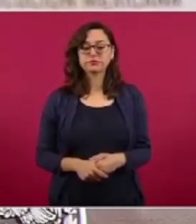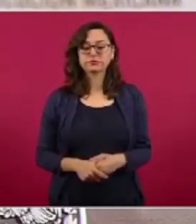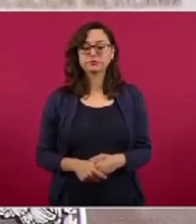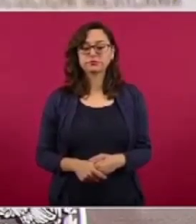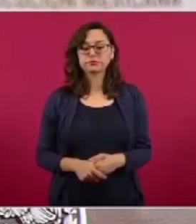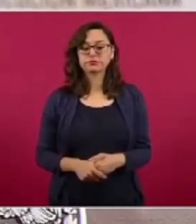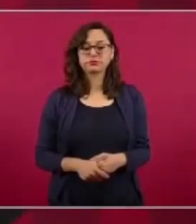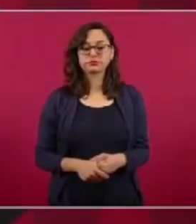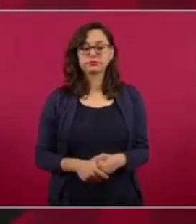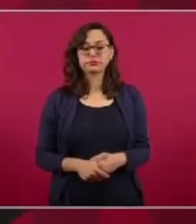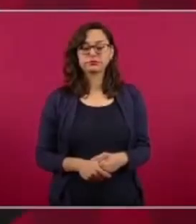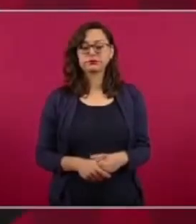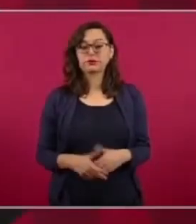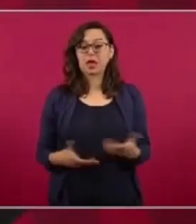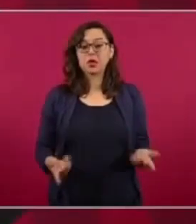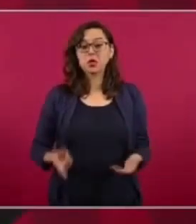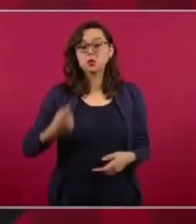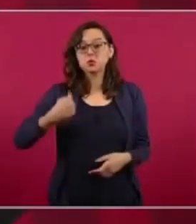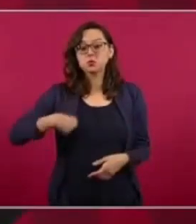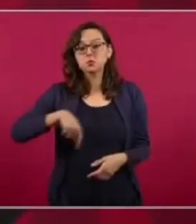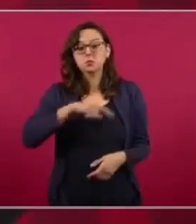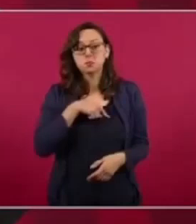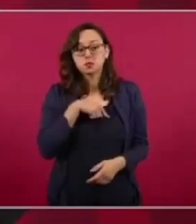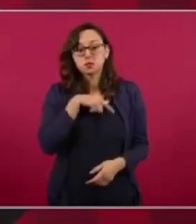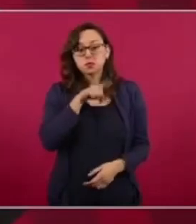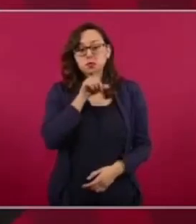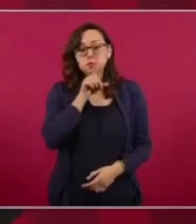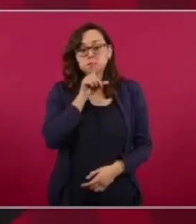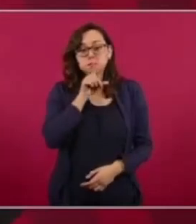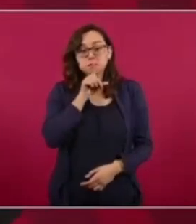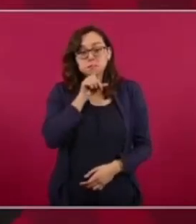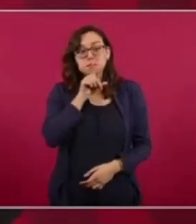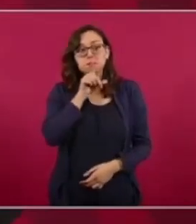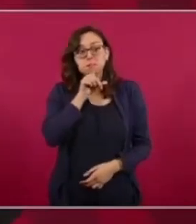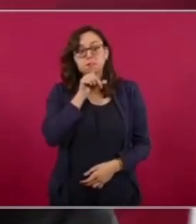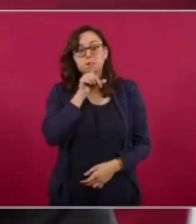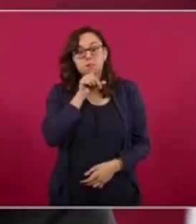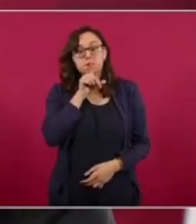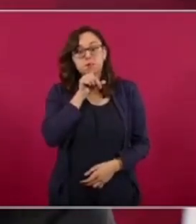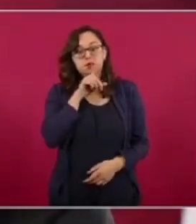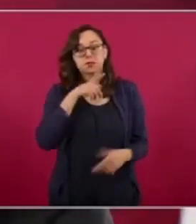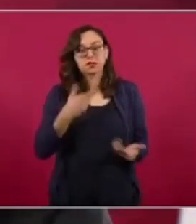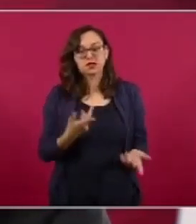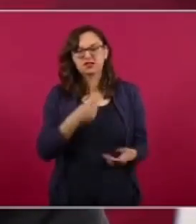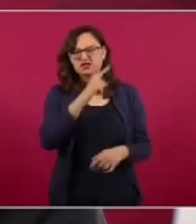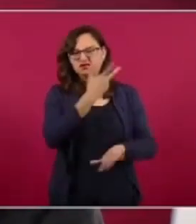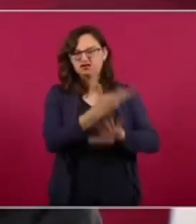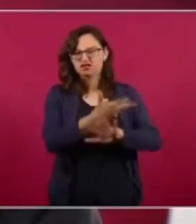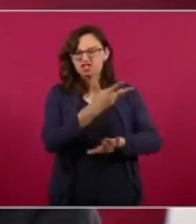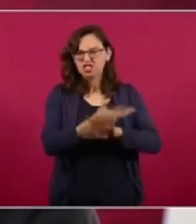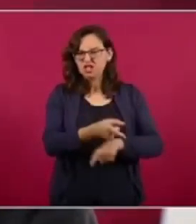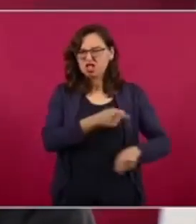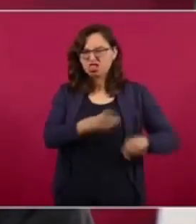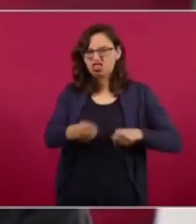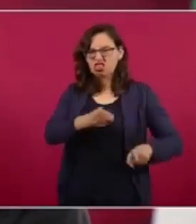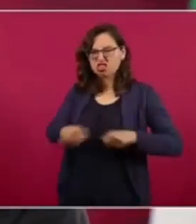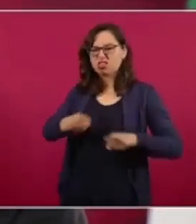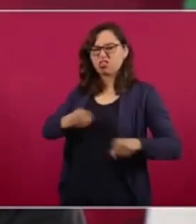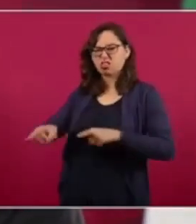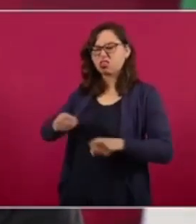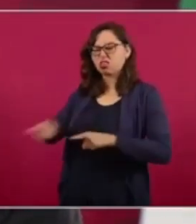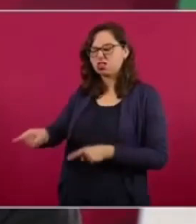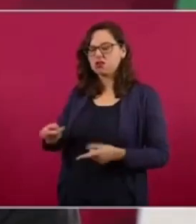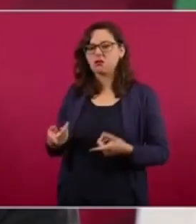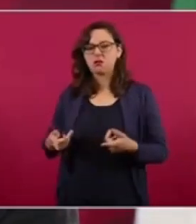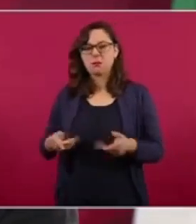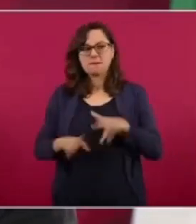Vamos nosotros a quedarnos callados ante las ofensas a migrantes y a mexicanos.